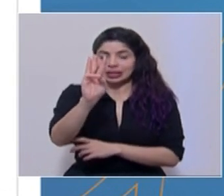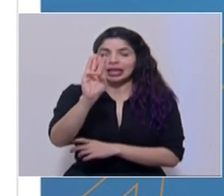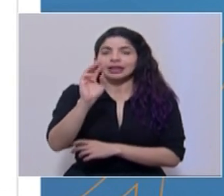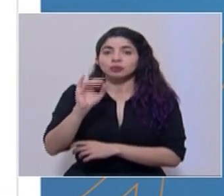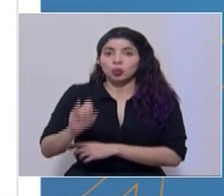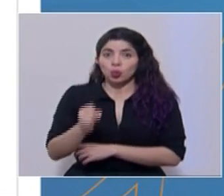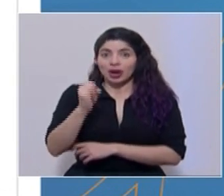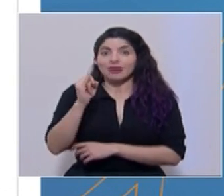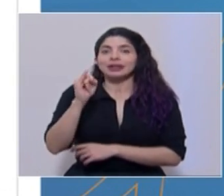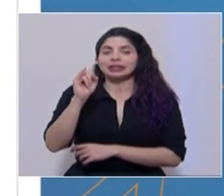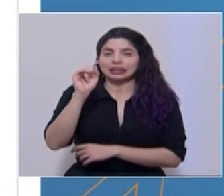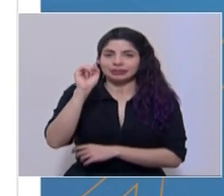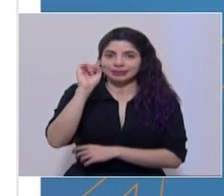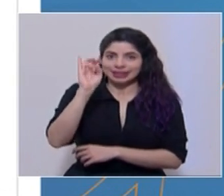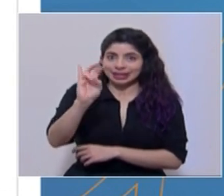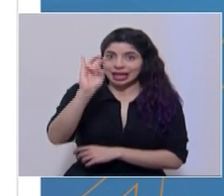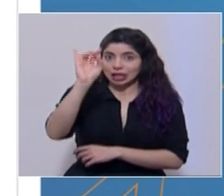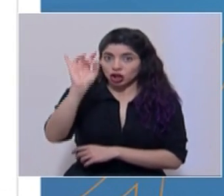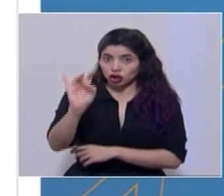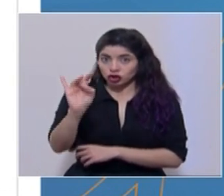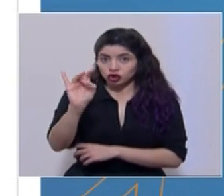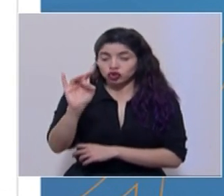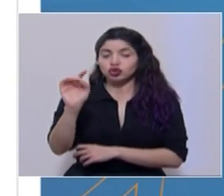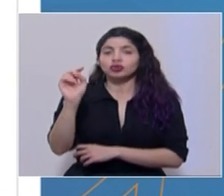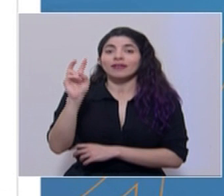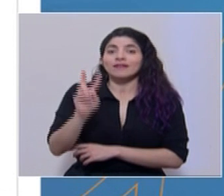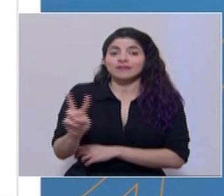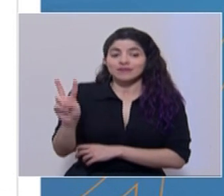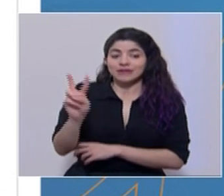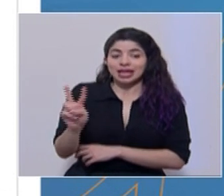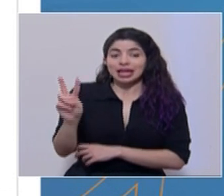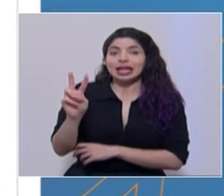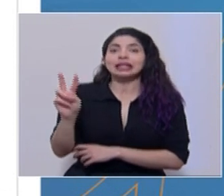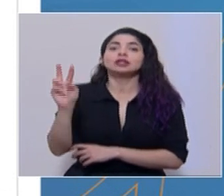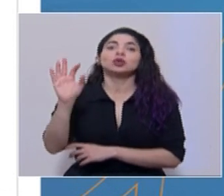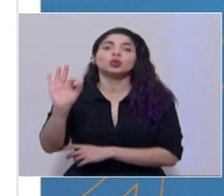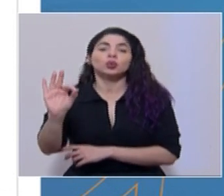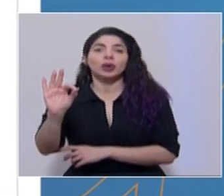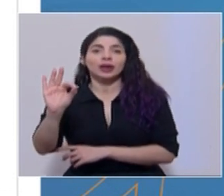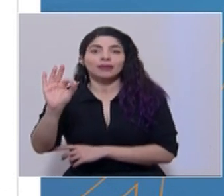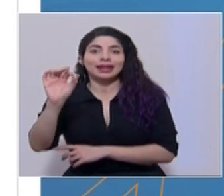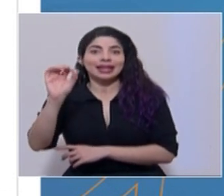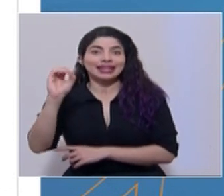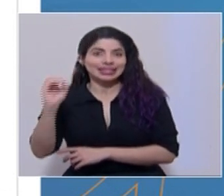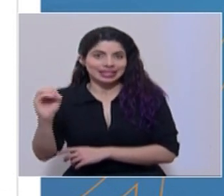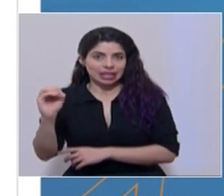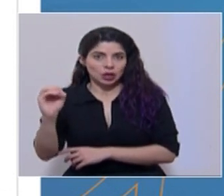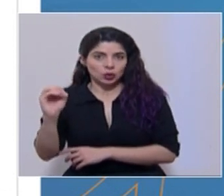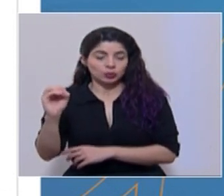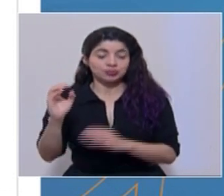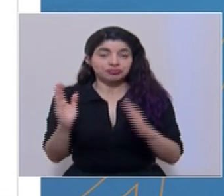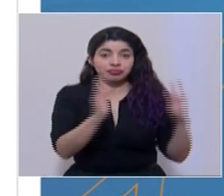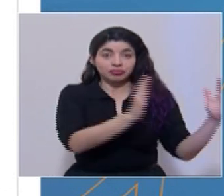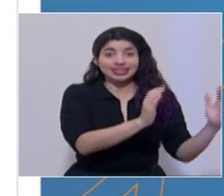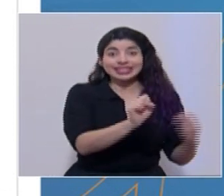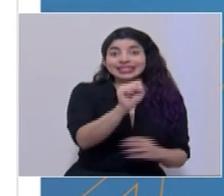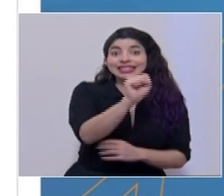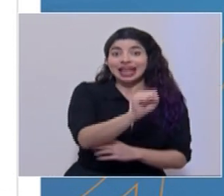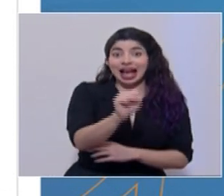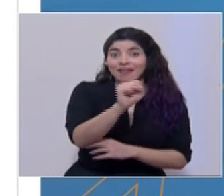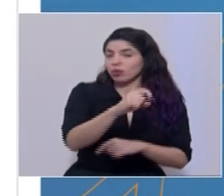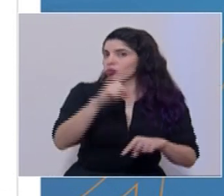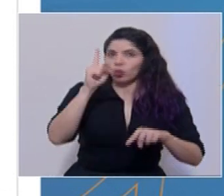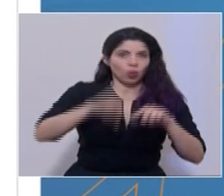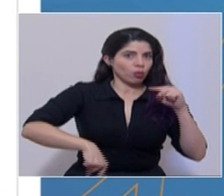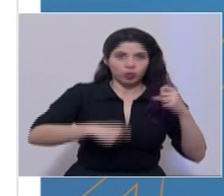6, jueves placa 7 y 8, viernes placa 9 y 0. Los sábados